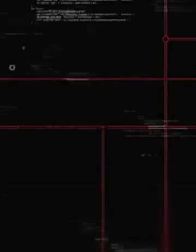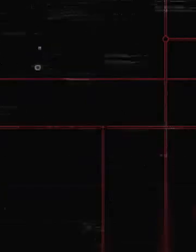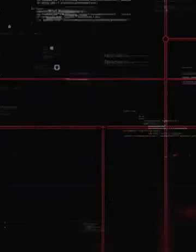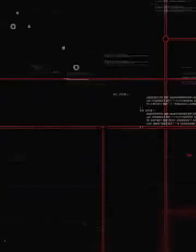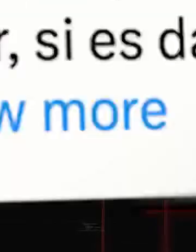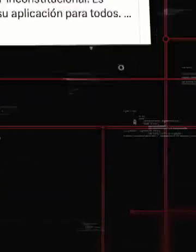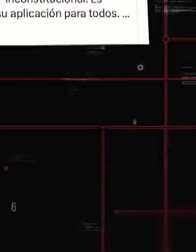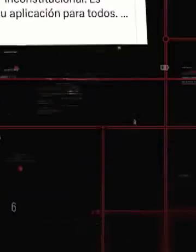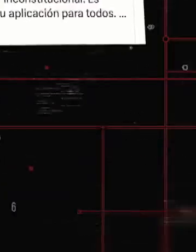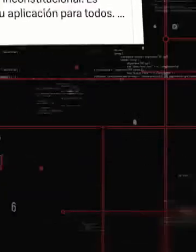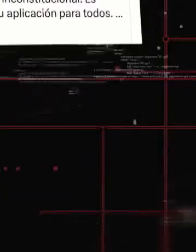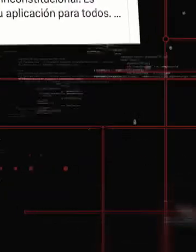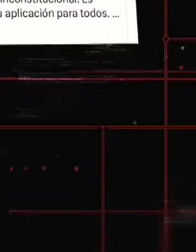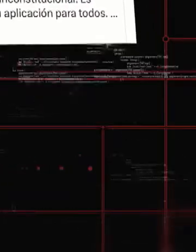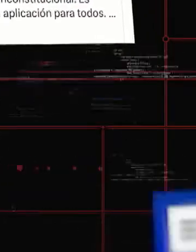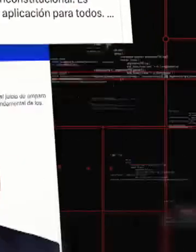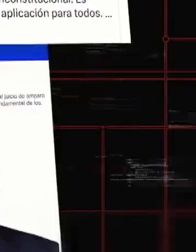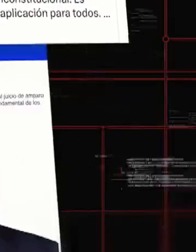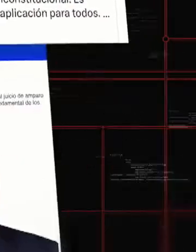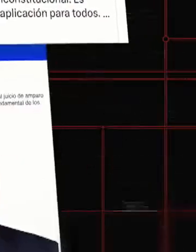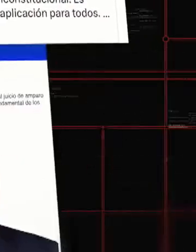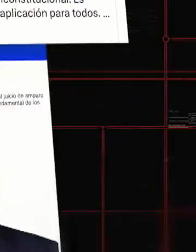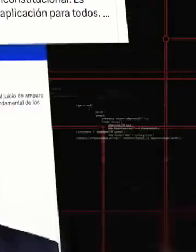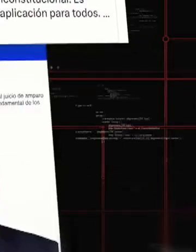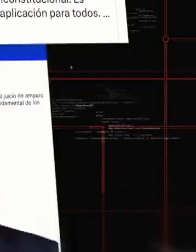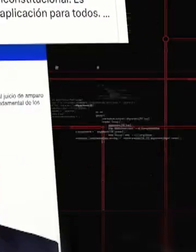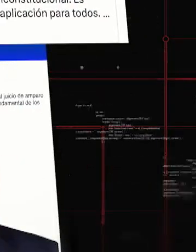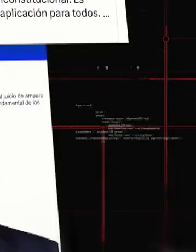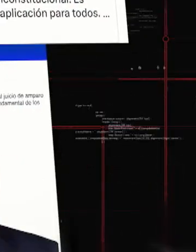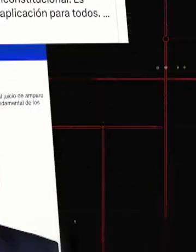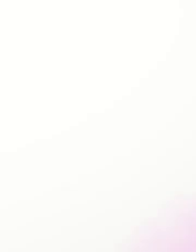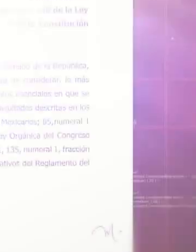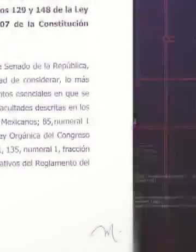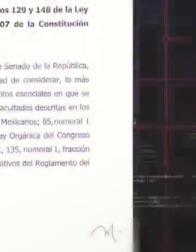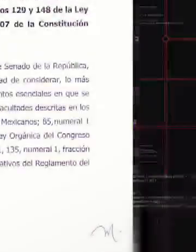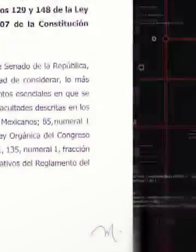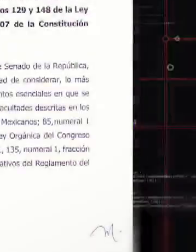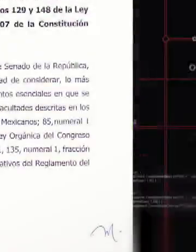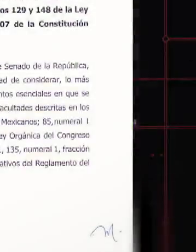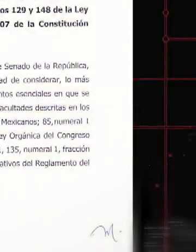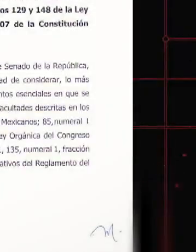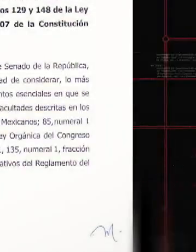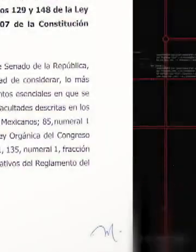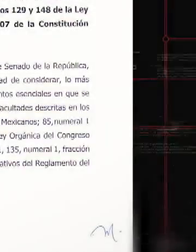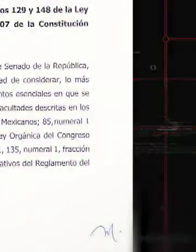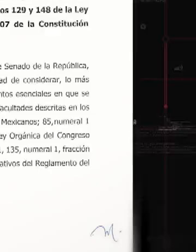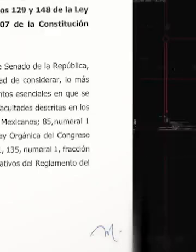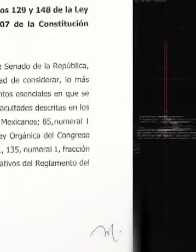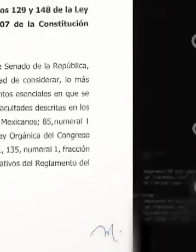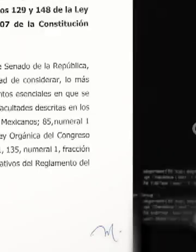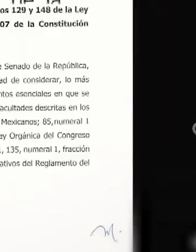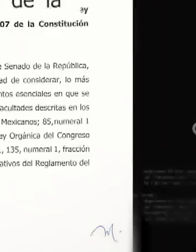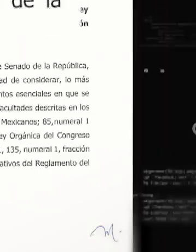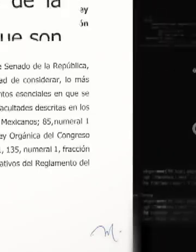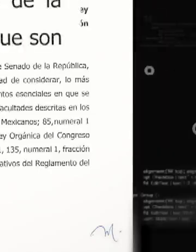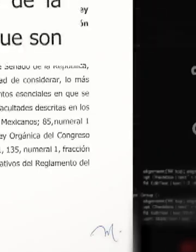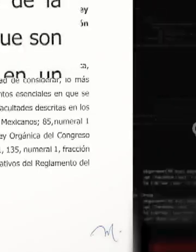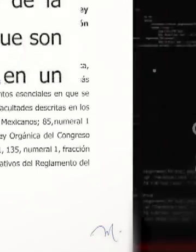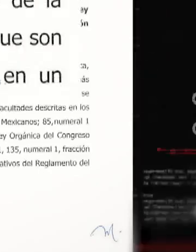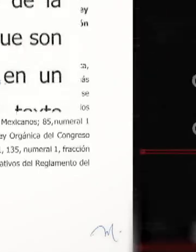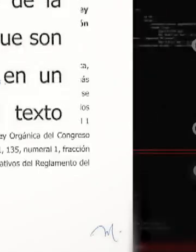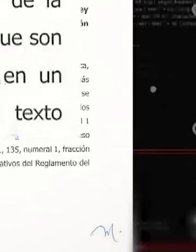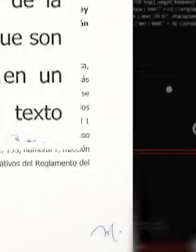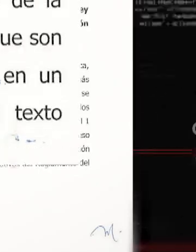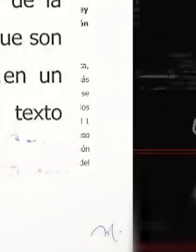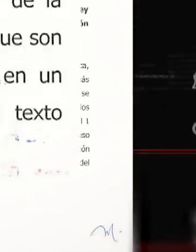la facultad excedida por parte de jueces y magistrados, que otorgan a discrecionalidad suspensiones con base en amparos o